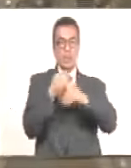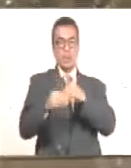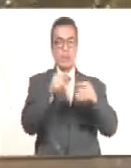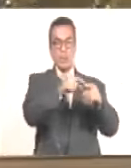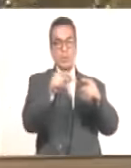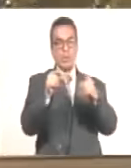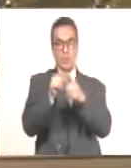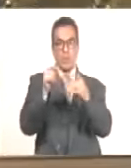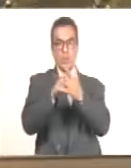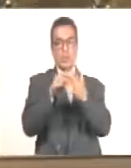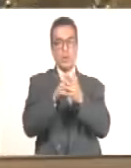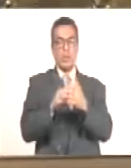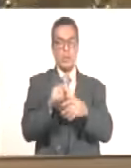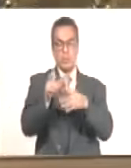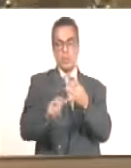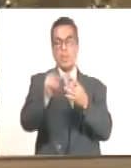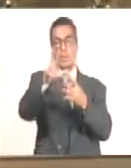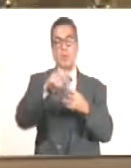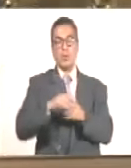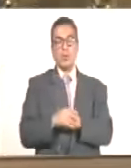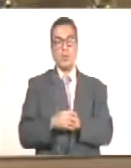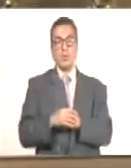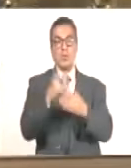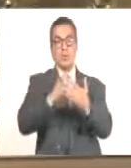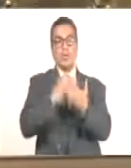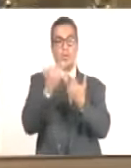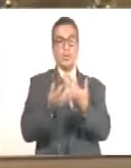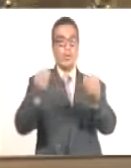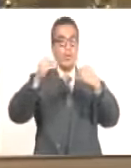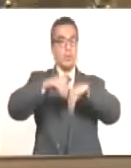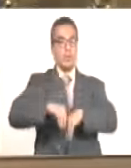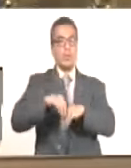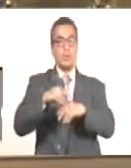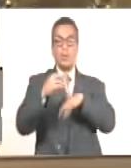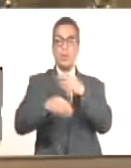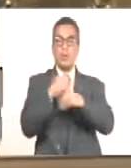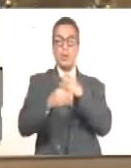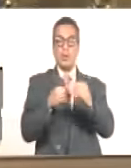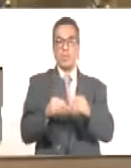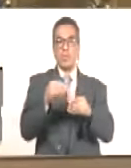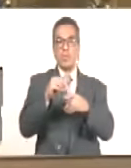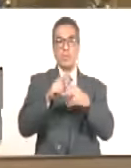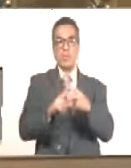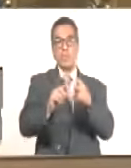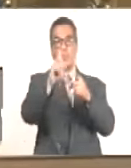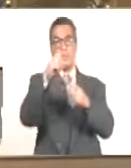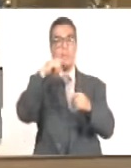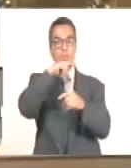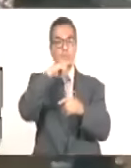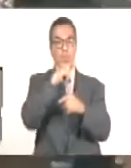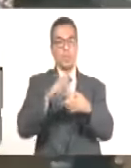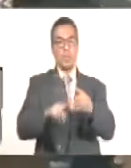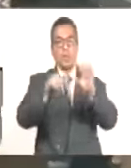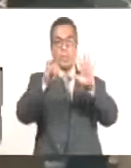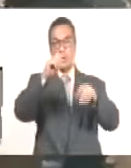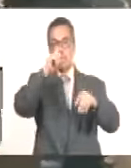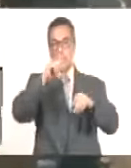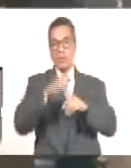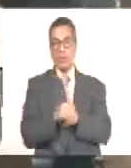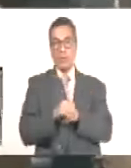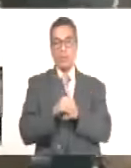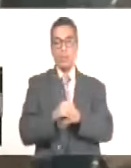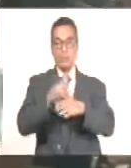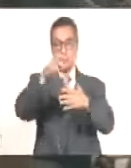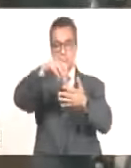intervención sobre el punto. Tercero, proyecto de acuerdo en ocasión de haberse conmemorado el 1 de octubre el 9º aniversario de